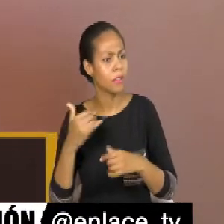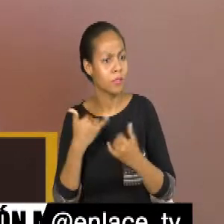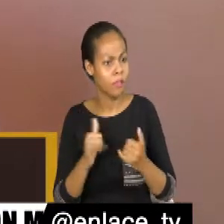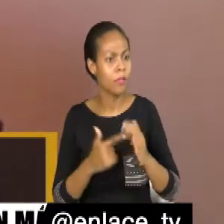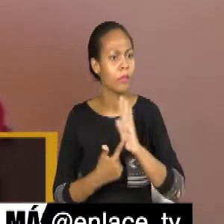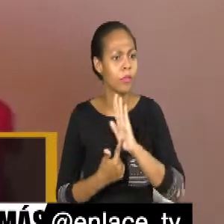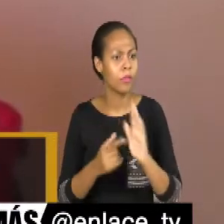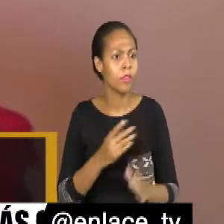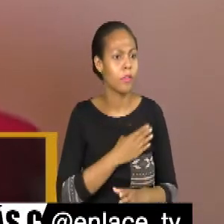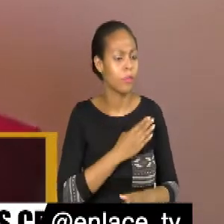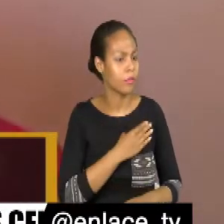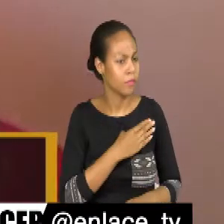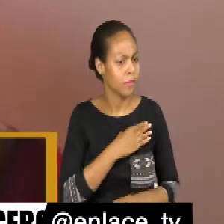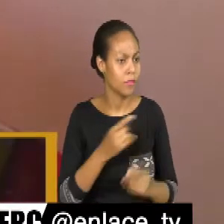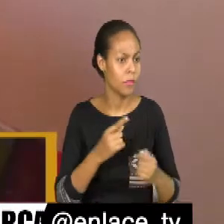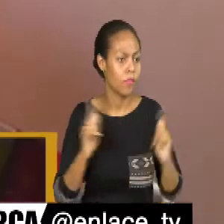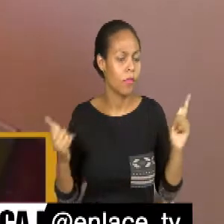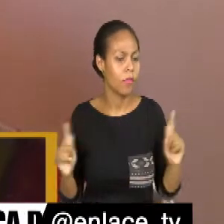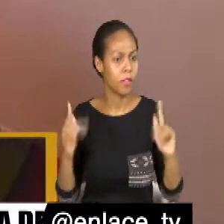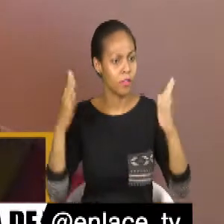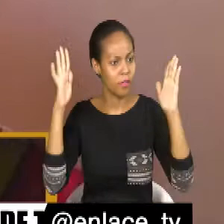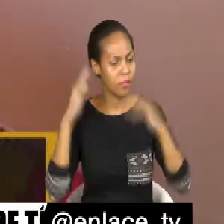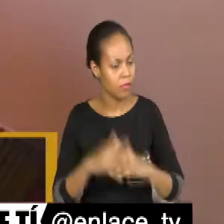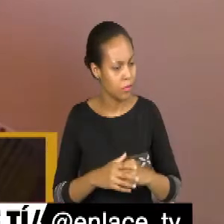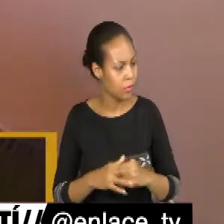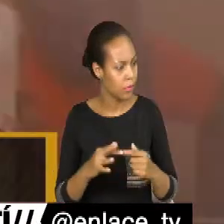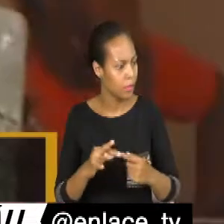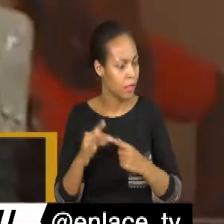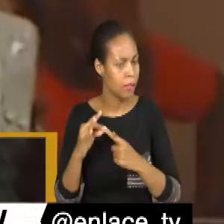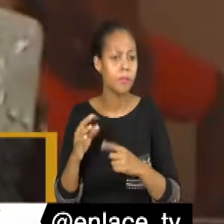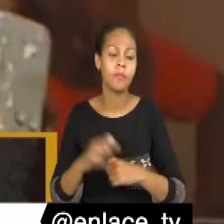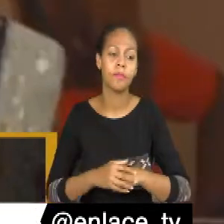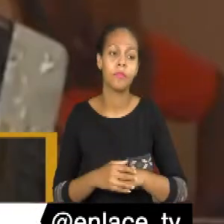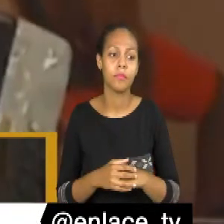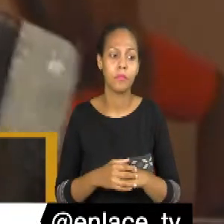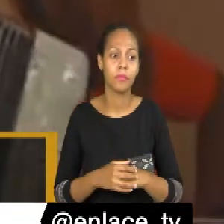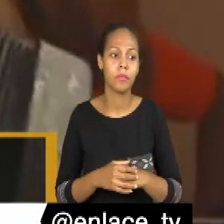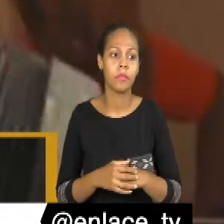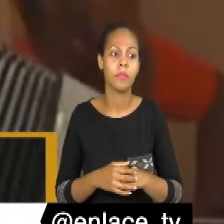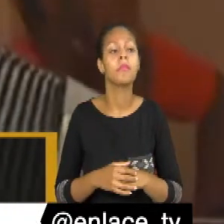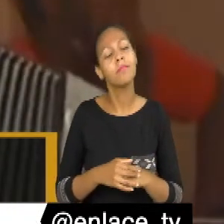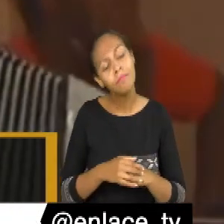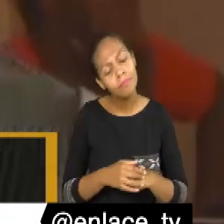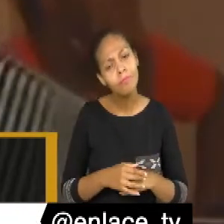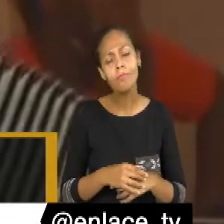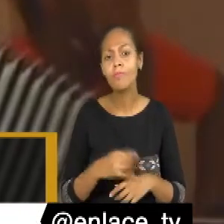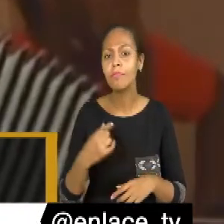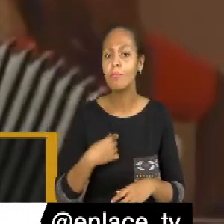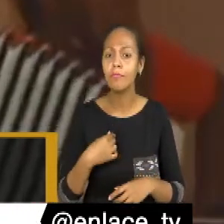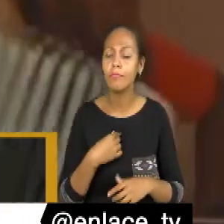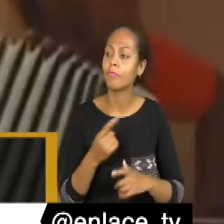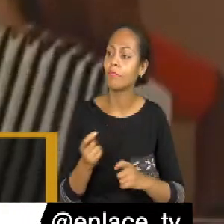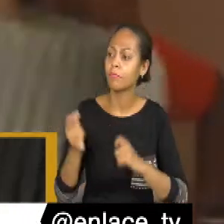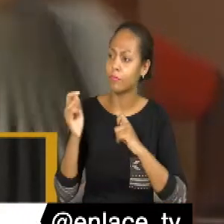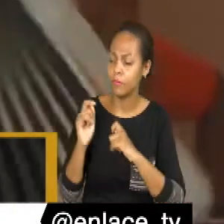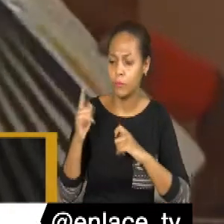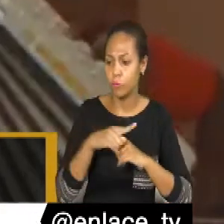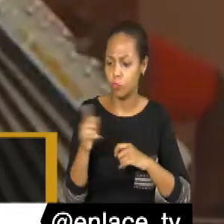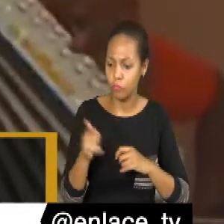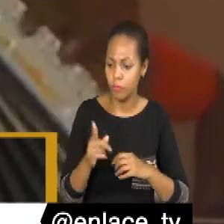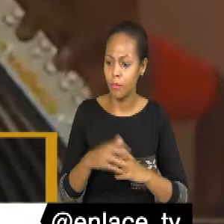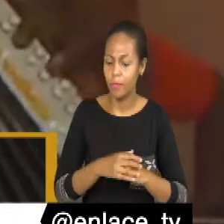viene el festival en homenaje a Víctor Rey Reyes, y esto es algo que en nombre de mi familia y mío